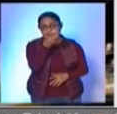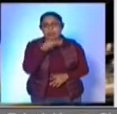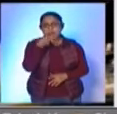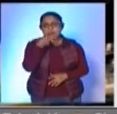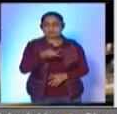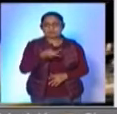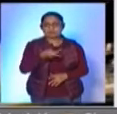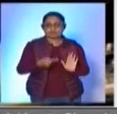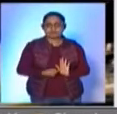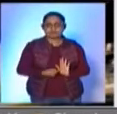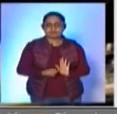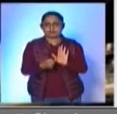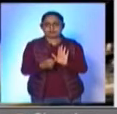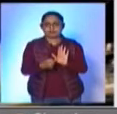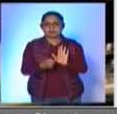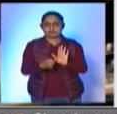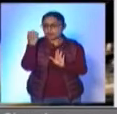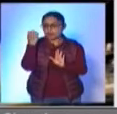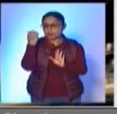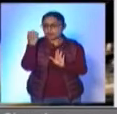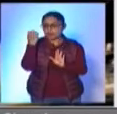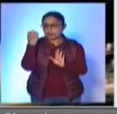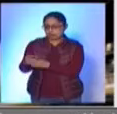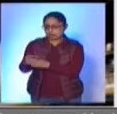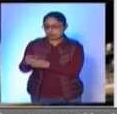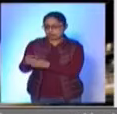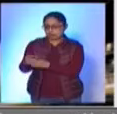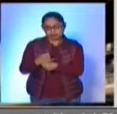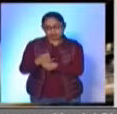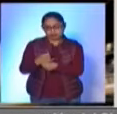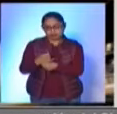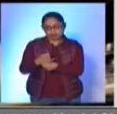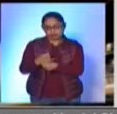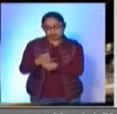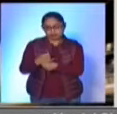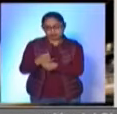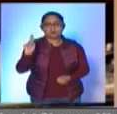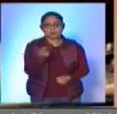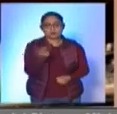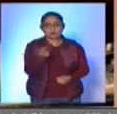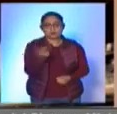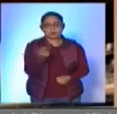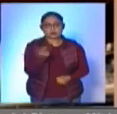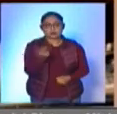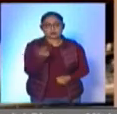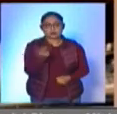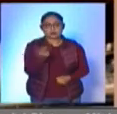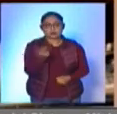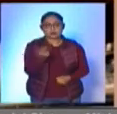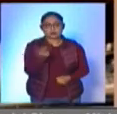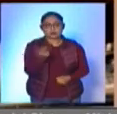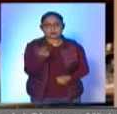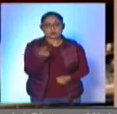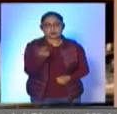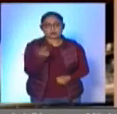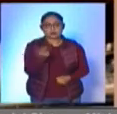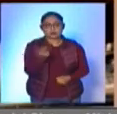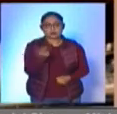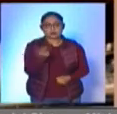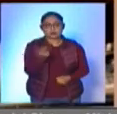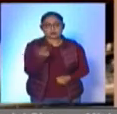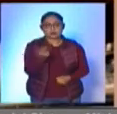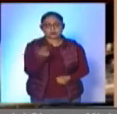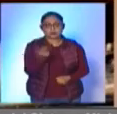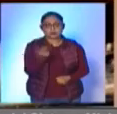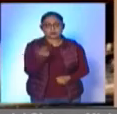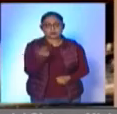por investigadores de la Escuela Nacional de Estudios Superiores de la UNAM. Berenice Granados, autora del libro, nos comenta que el